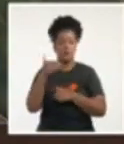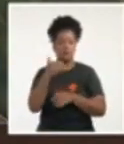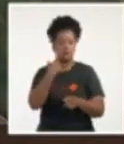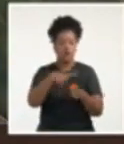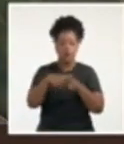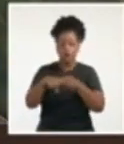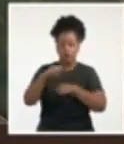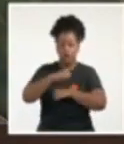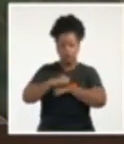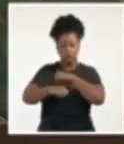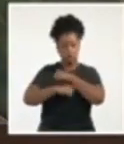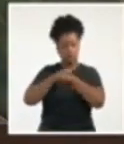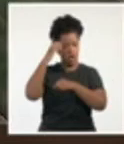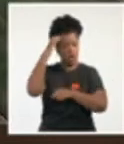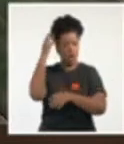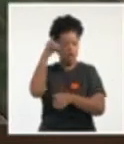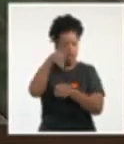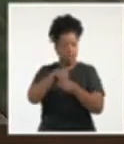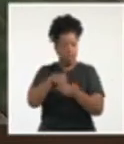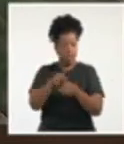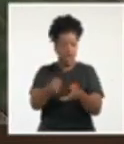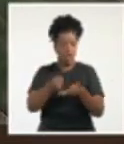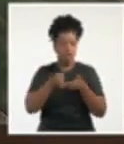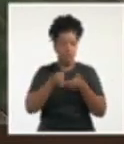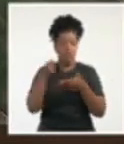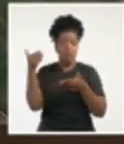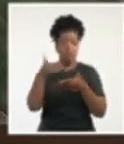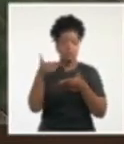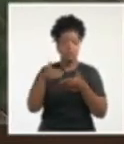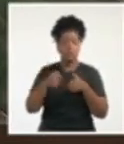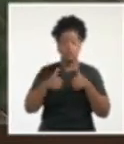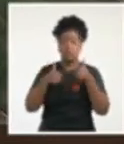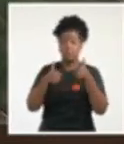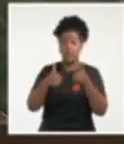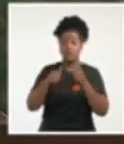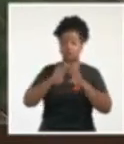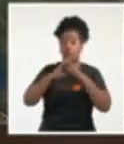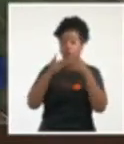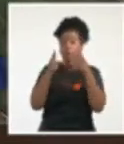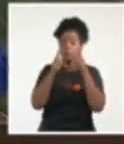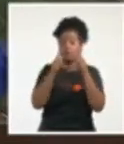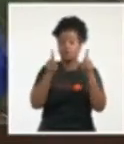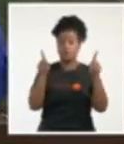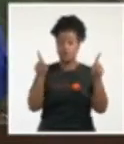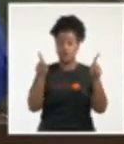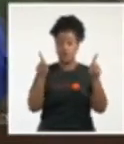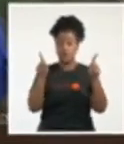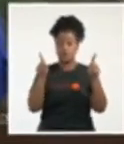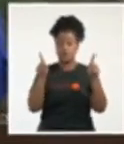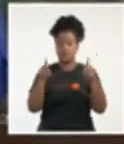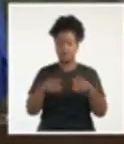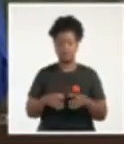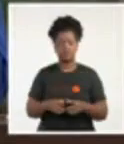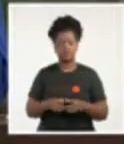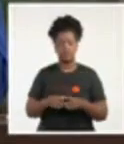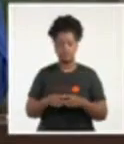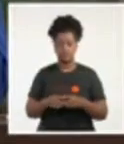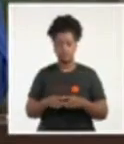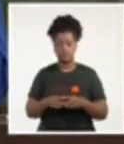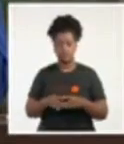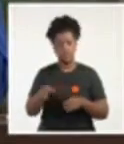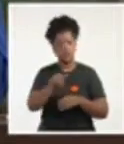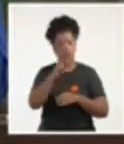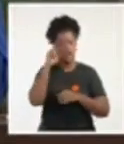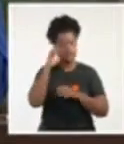estructuras institucionales y con una participación muy activa de los expertos y los científicos.